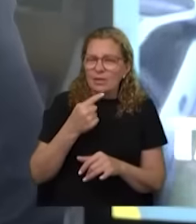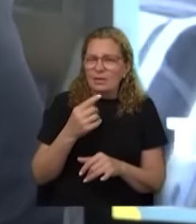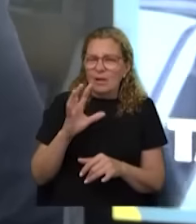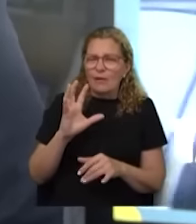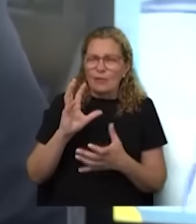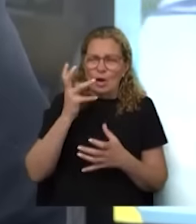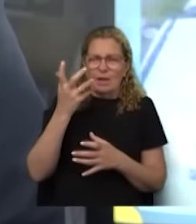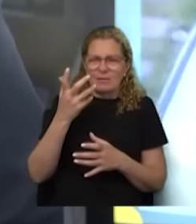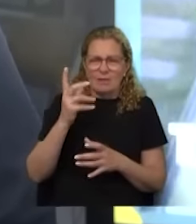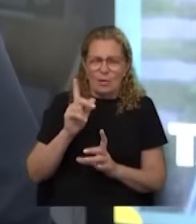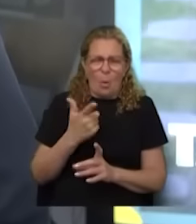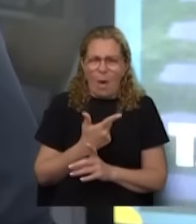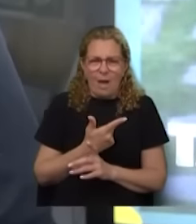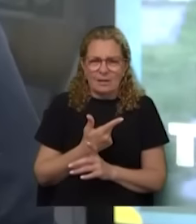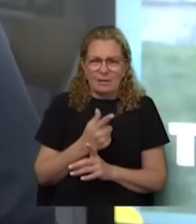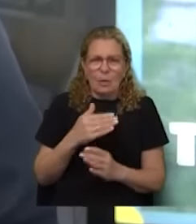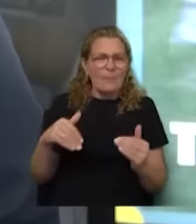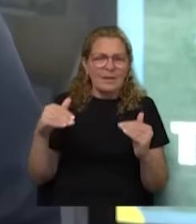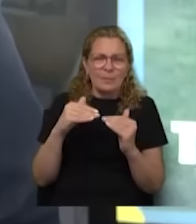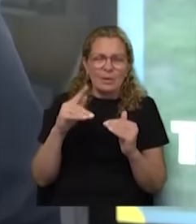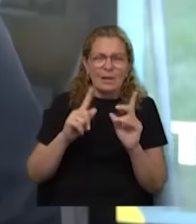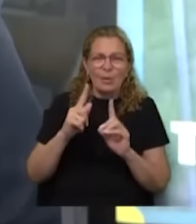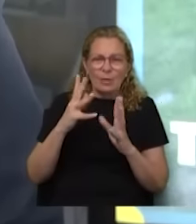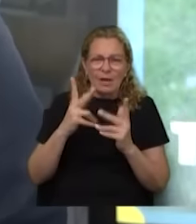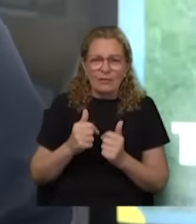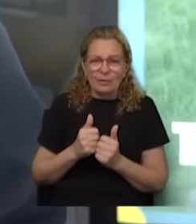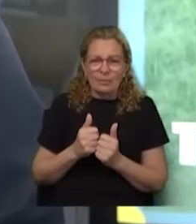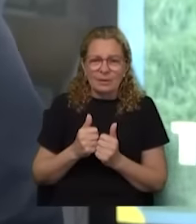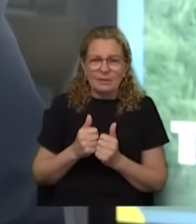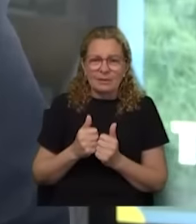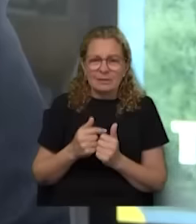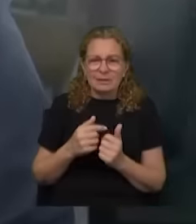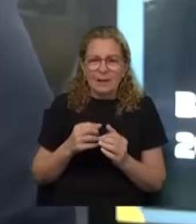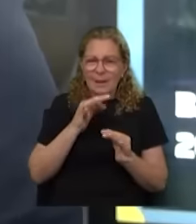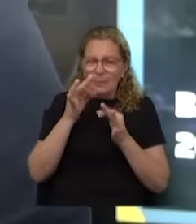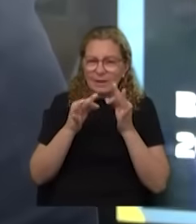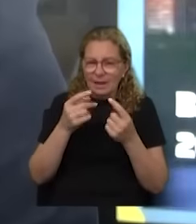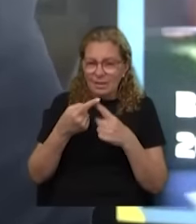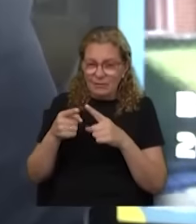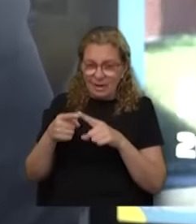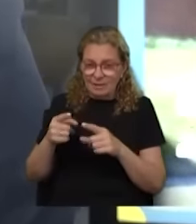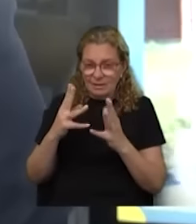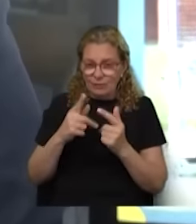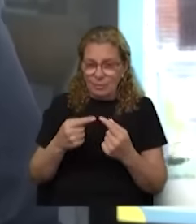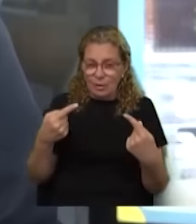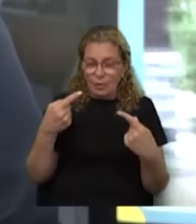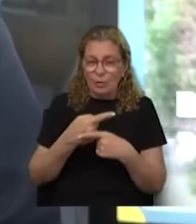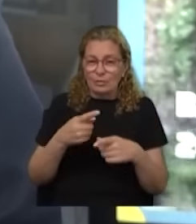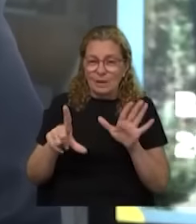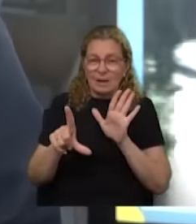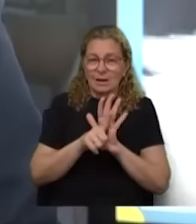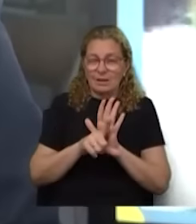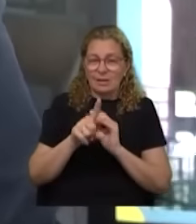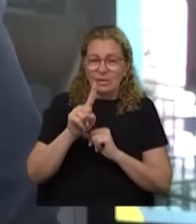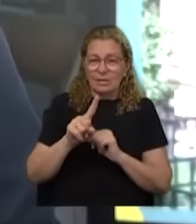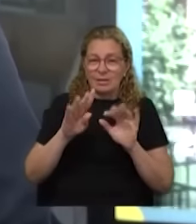género son los mismos eh que de alguna forma se han manifestado por diversas vías contra la ley eh